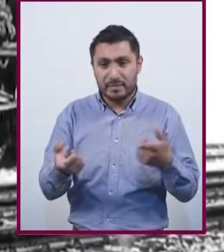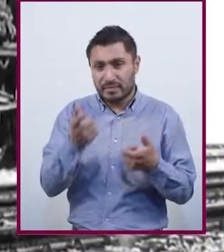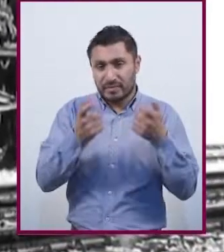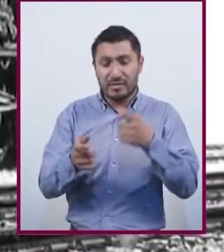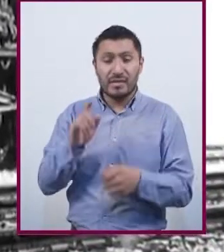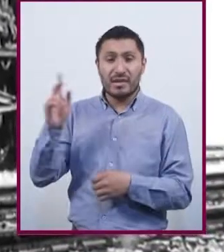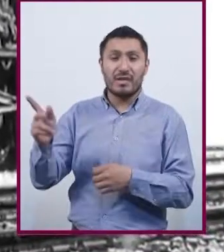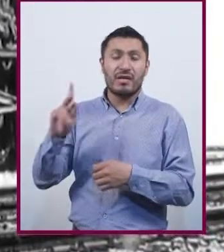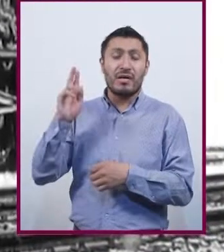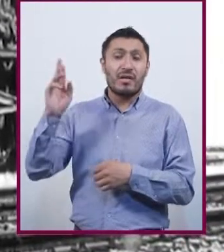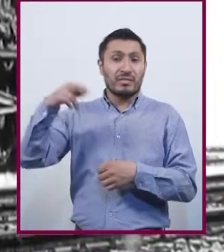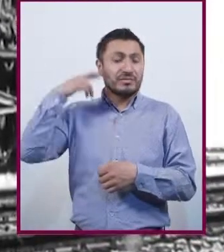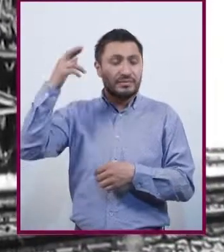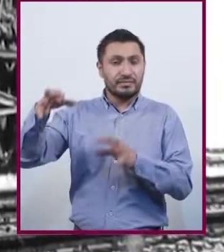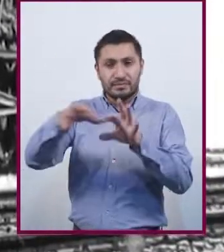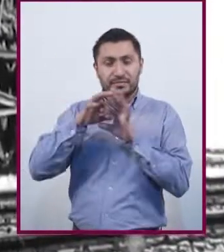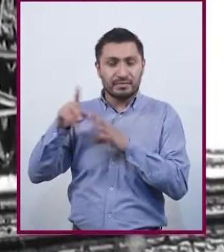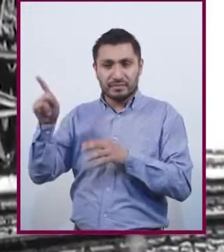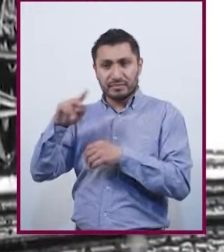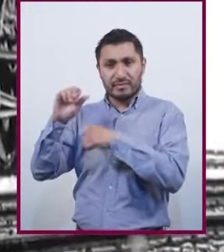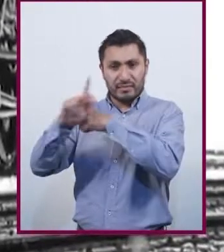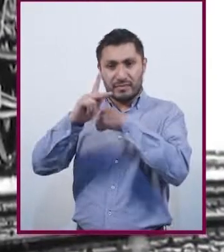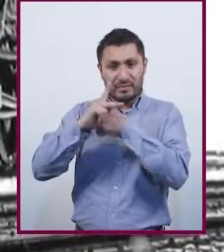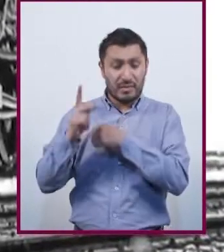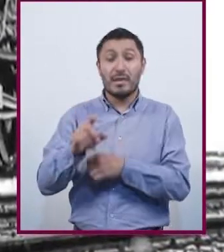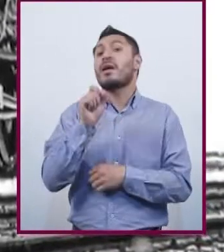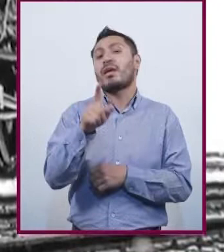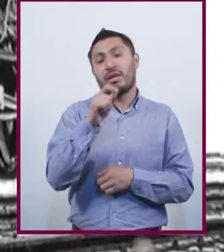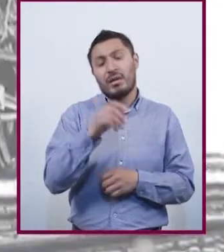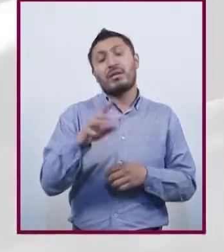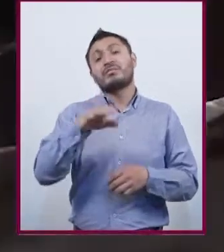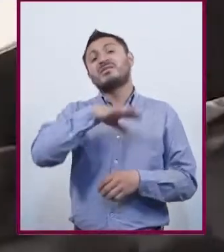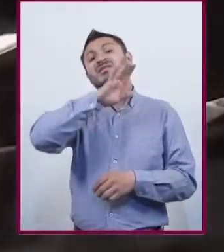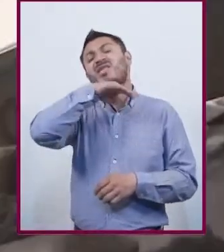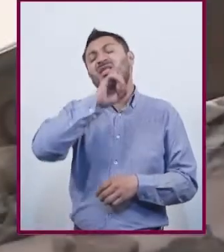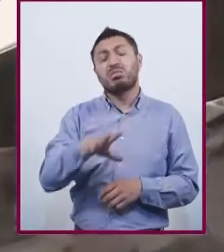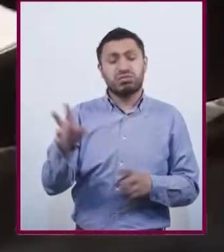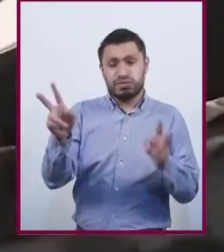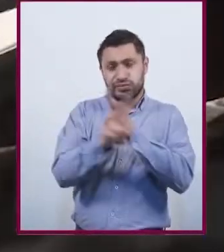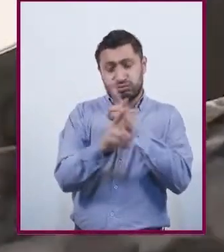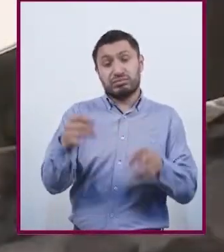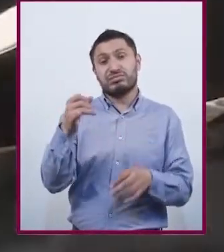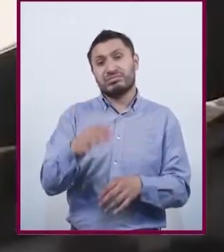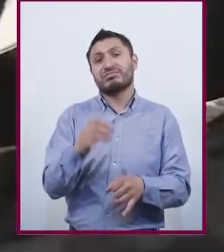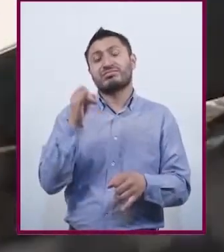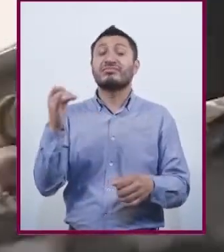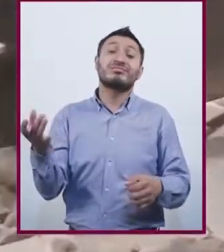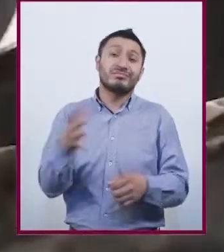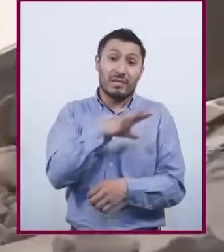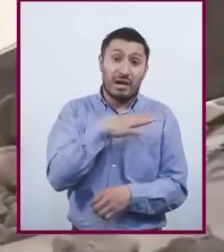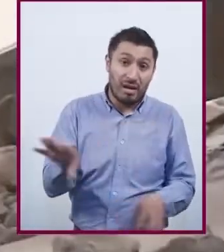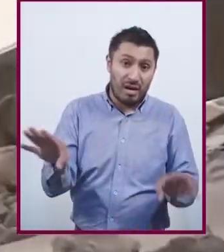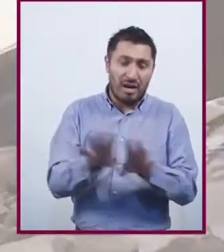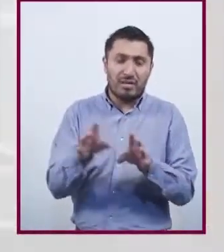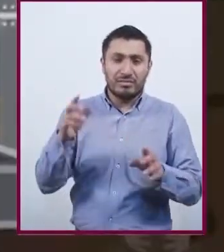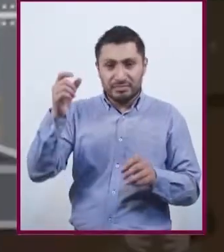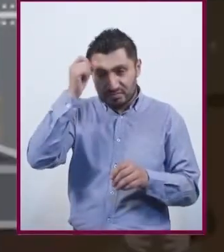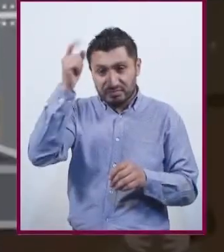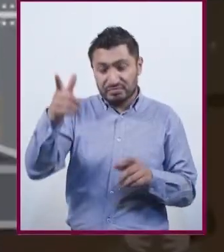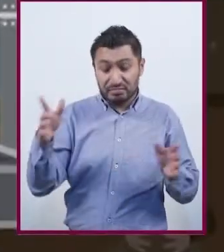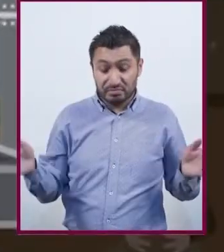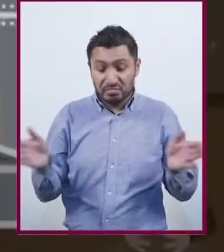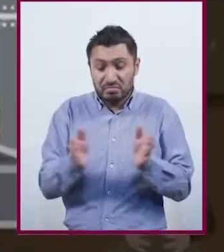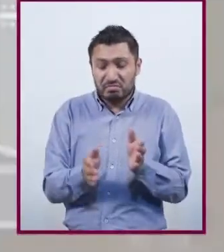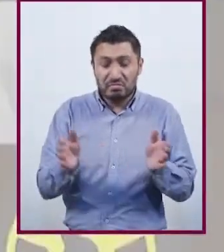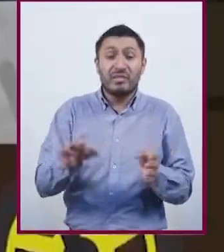desarrollo económico del Reino Unido y otros países, y también la contaminación. Es increíble cómo estos pequeños